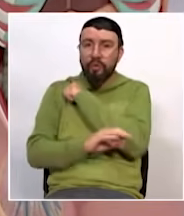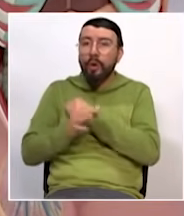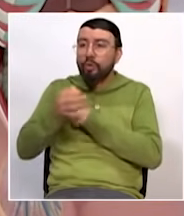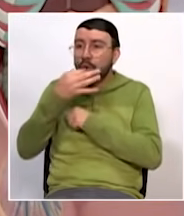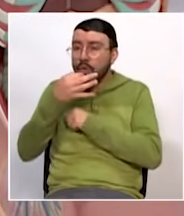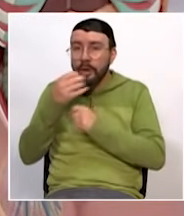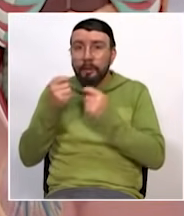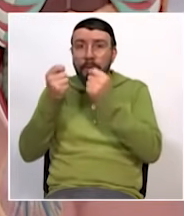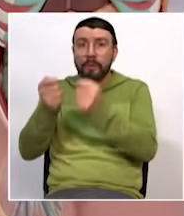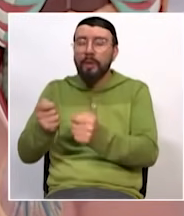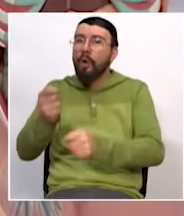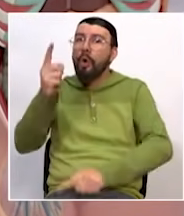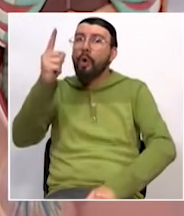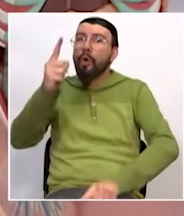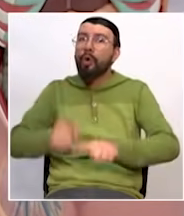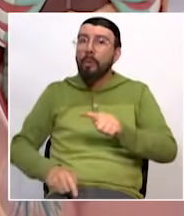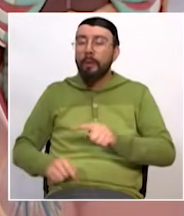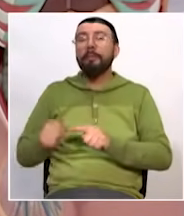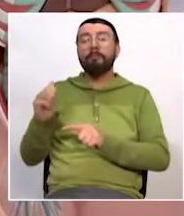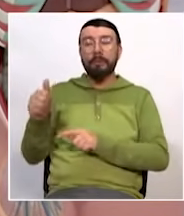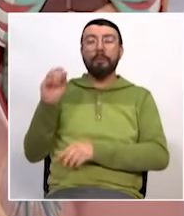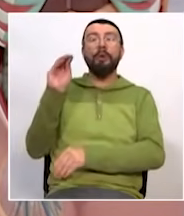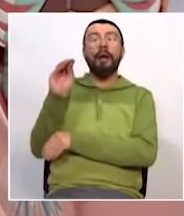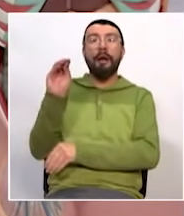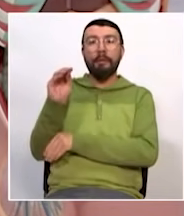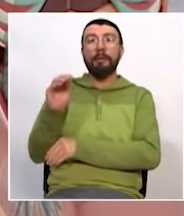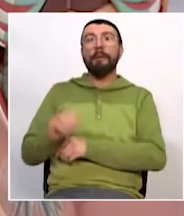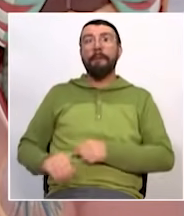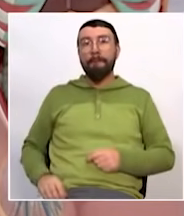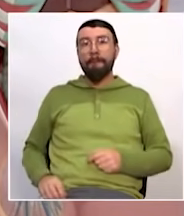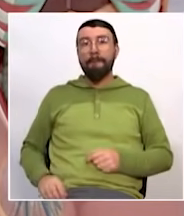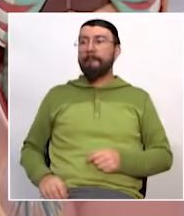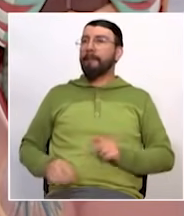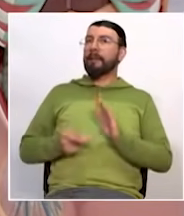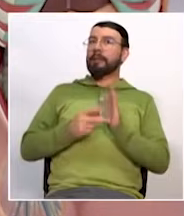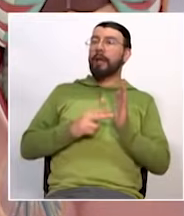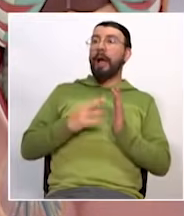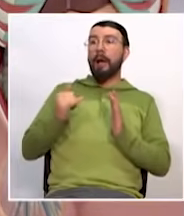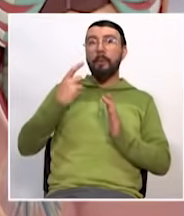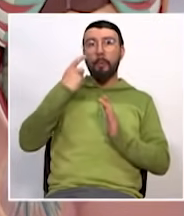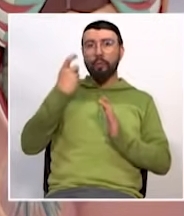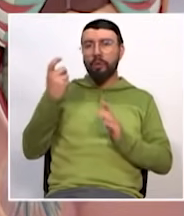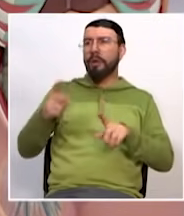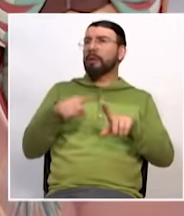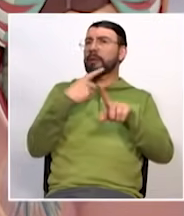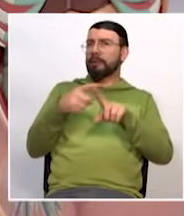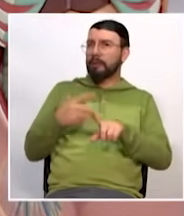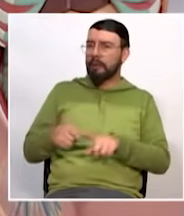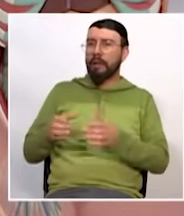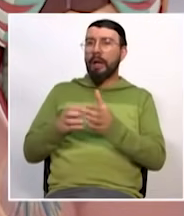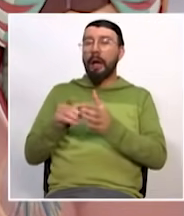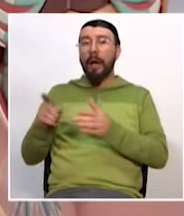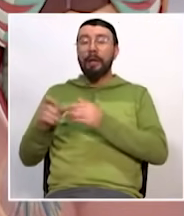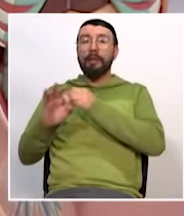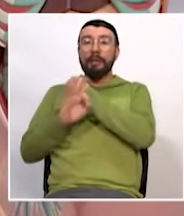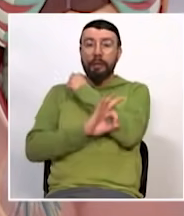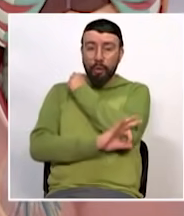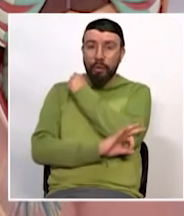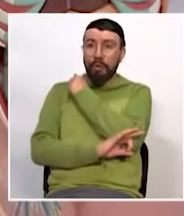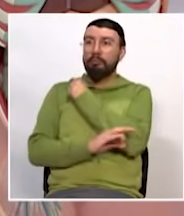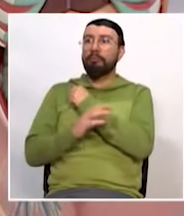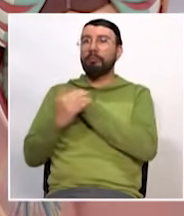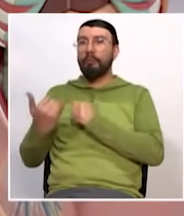el consumo de psicofármacos o sea hay que buscar otras herramientas psicológicas que contribuyan a